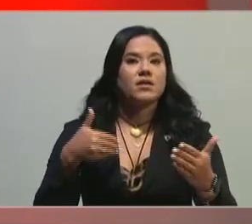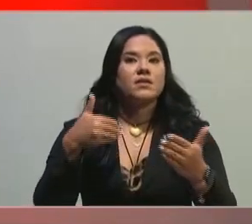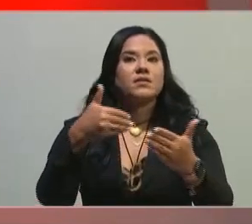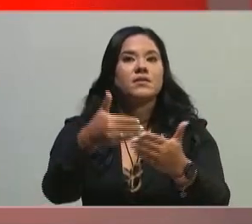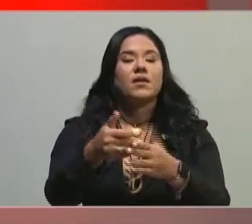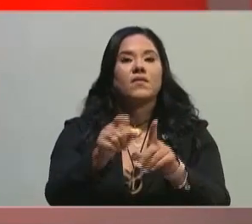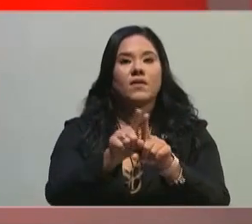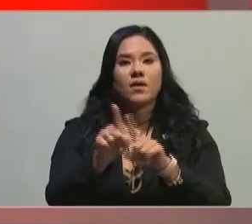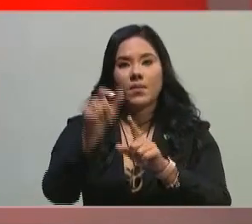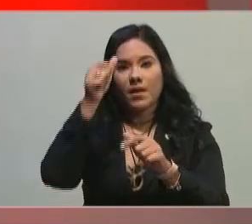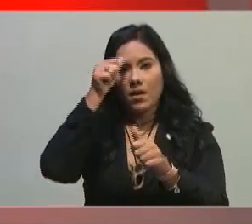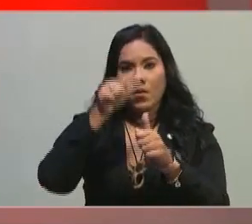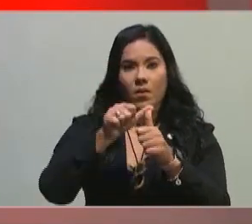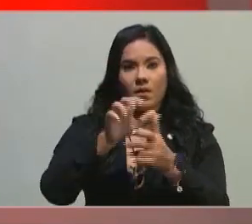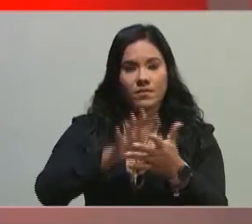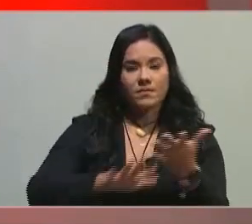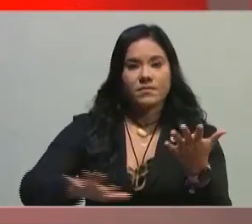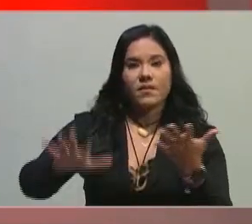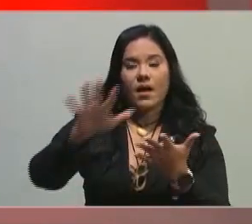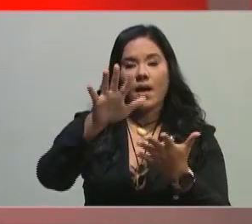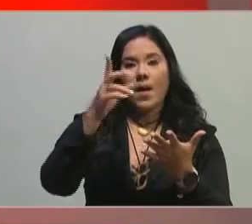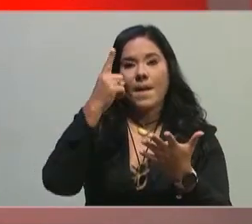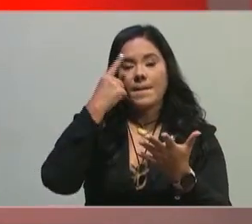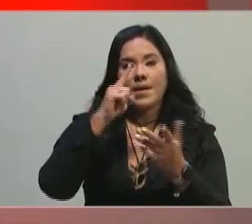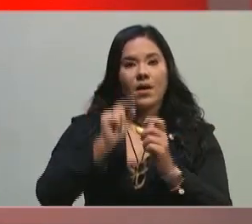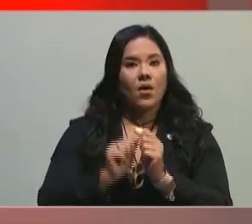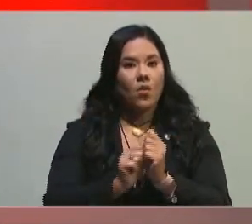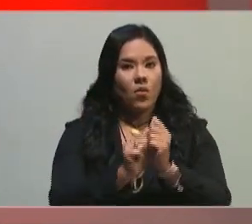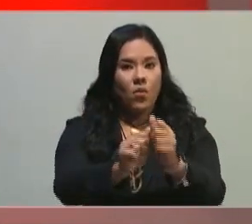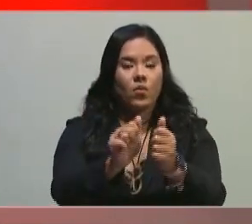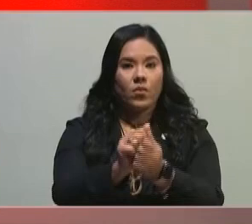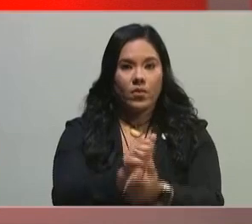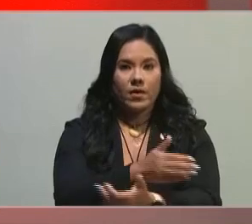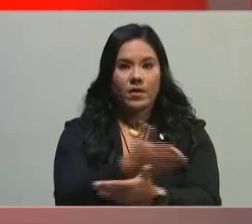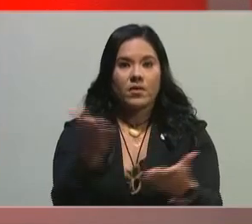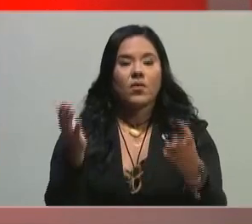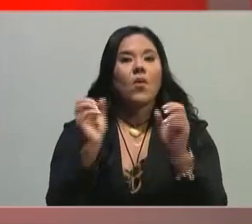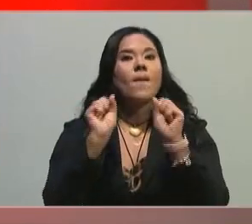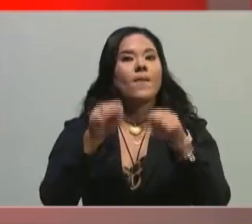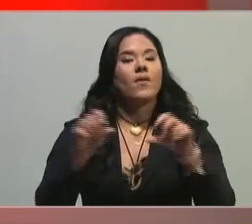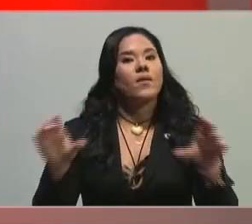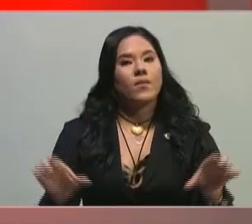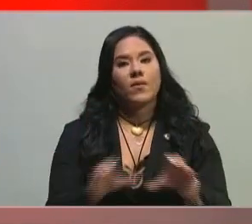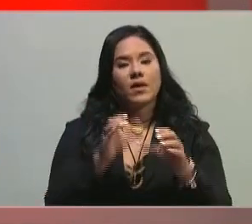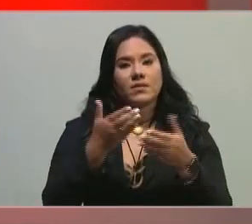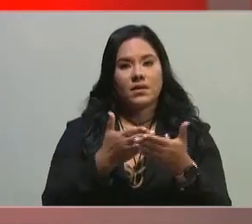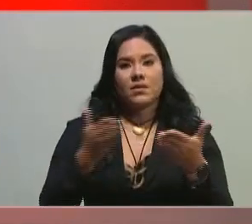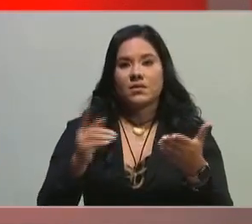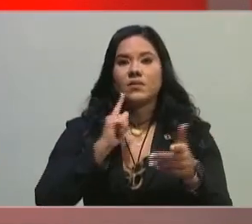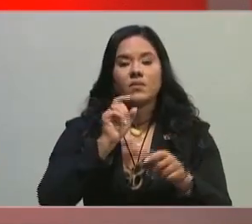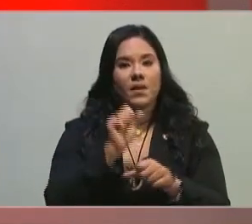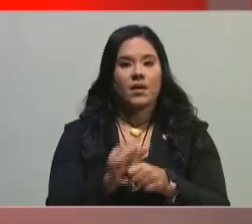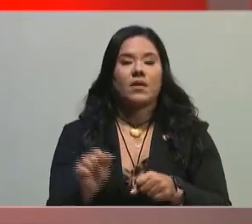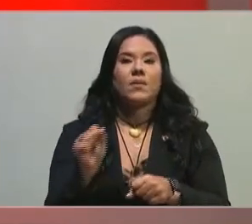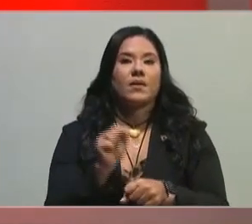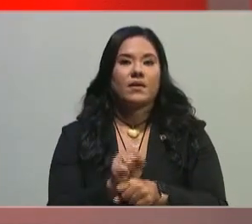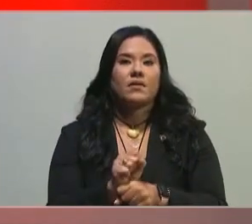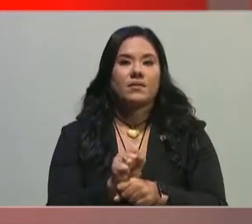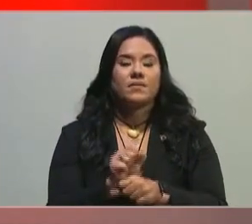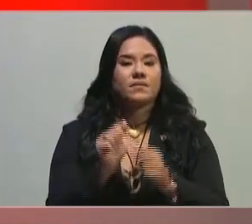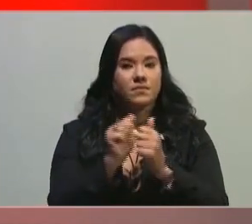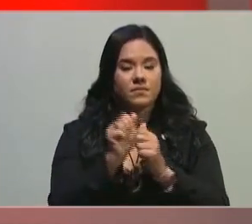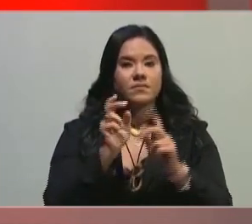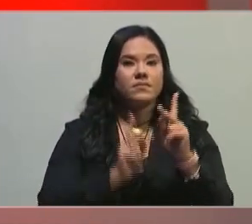también acuerdos necesarios para que junto con ellos podamos hacer las cosas porque nosotros estamos para trabajar con la